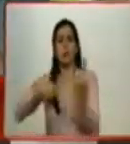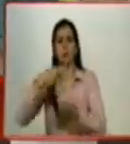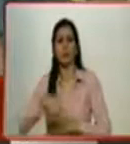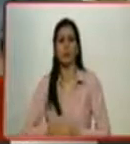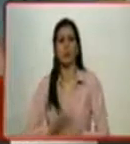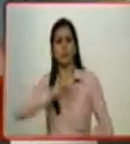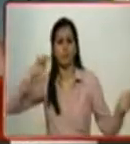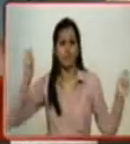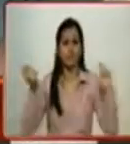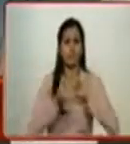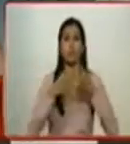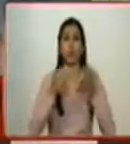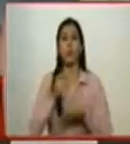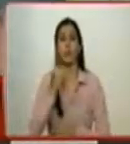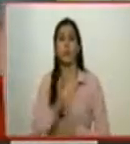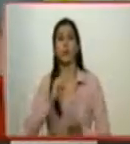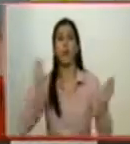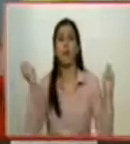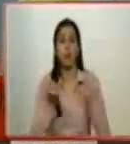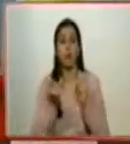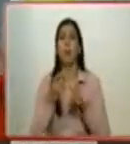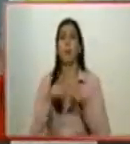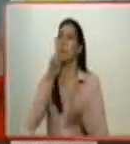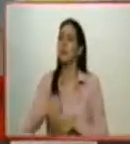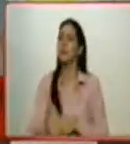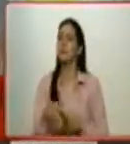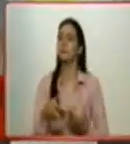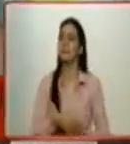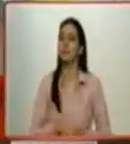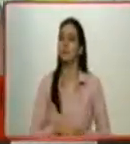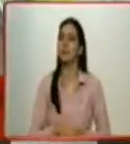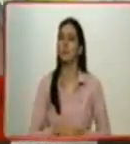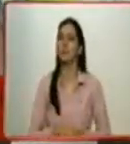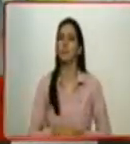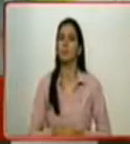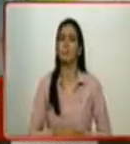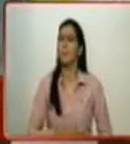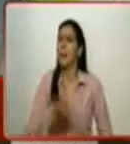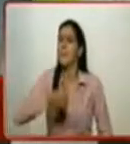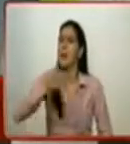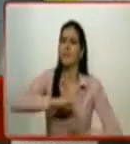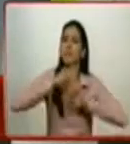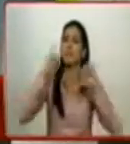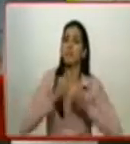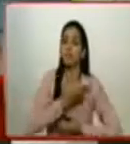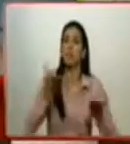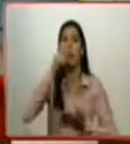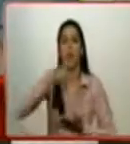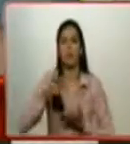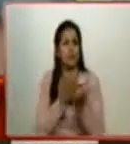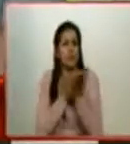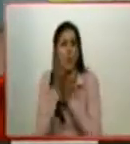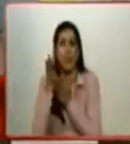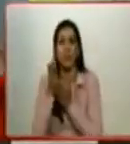para transformar todo lo que haya que transformar, pero para principalmente darle la mayor suma de felicidad a nuestro pueblo y ser